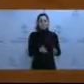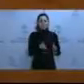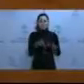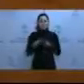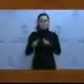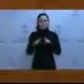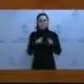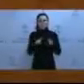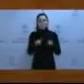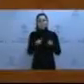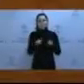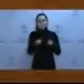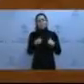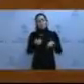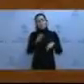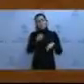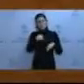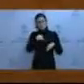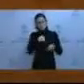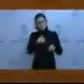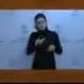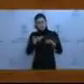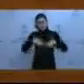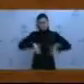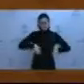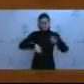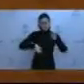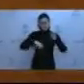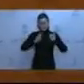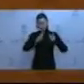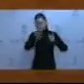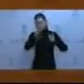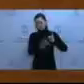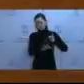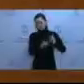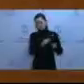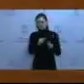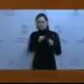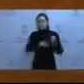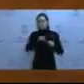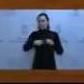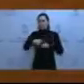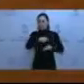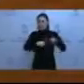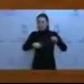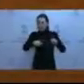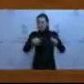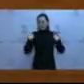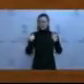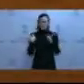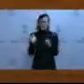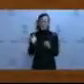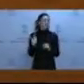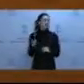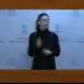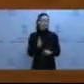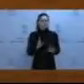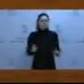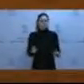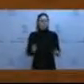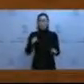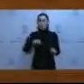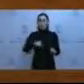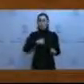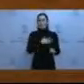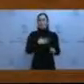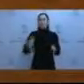de que, o por lo menos ese yo me llevo, de que esto depende al final de los acreedores. Mire, yo lo que quería hoy eran